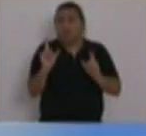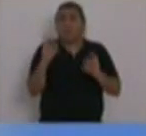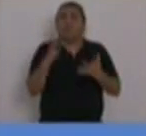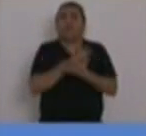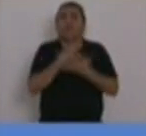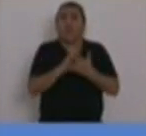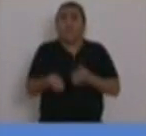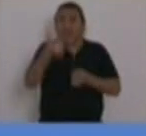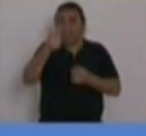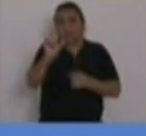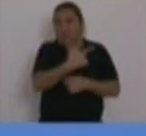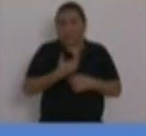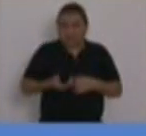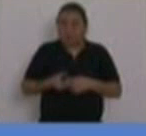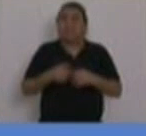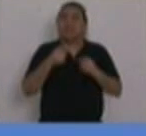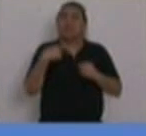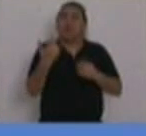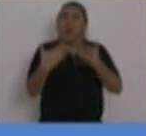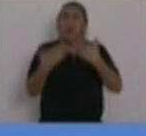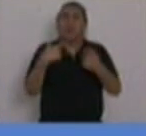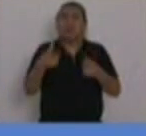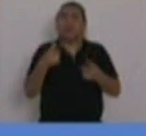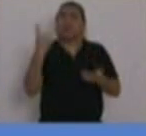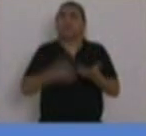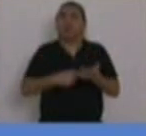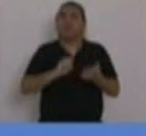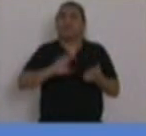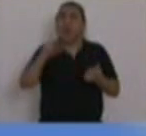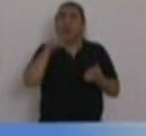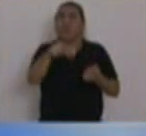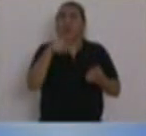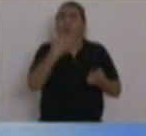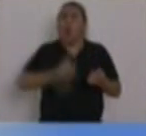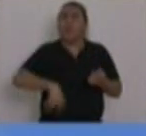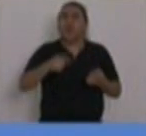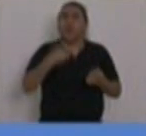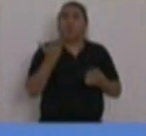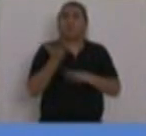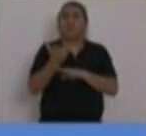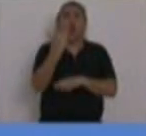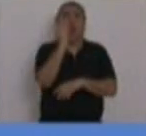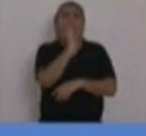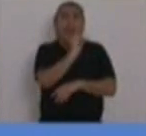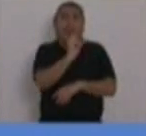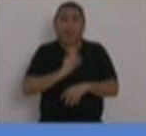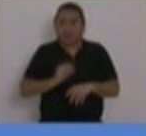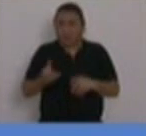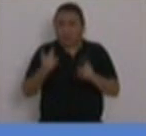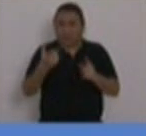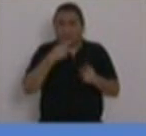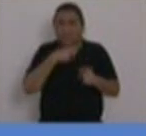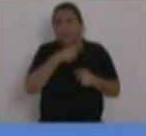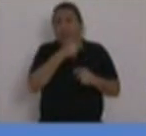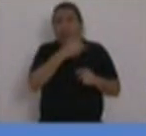le decía antes, senador, 11 puntos más caro. Usted seguro que va a coincidir conmigo que no es lo mismo estar endeudado con el Fondo Monetario Internacional que con un país como Venezuela, ¿no?